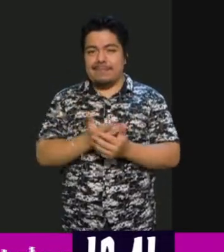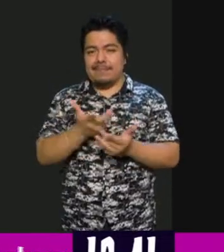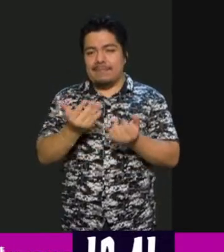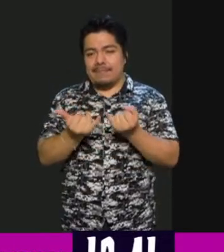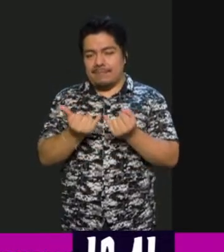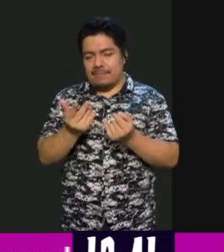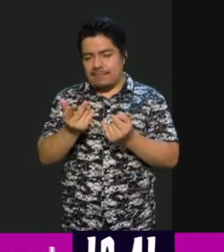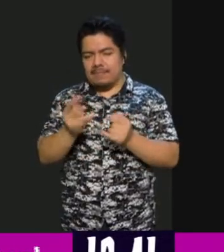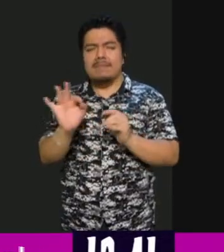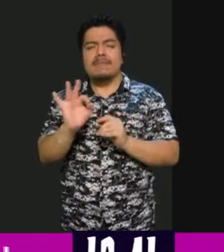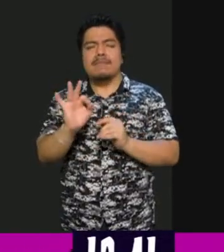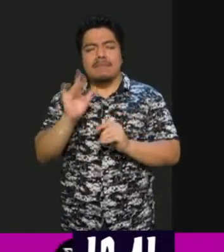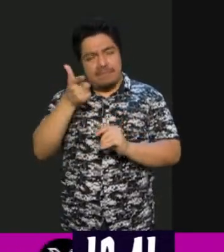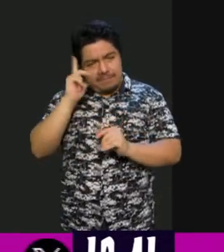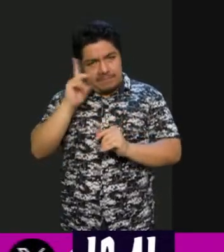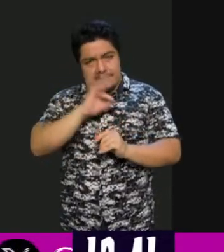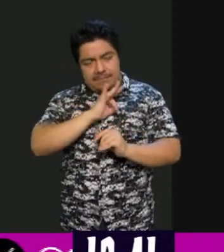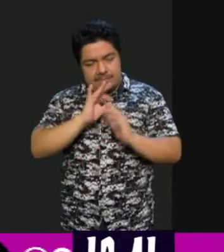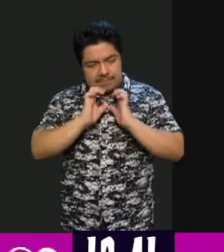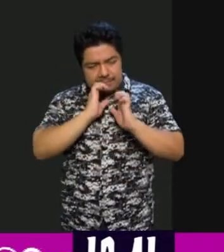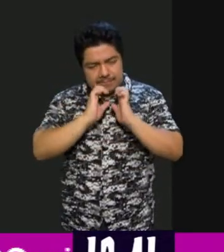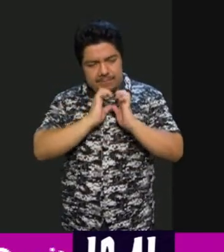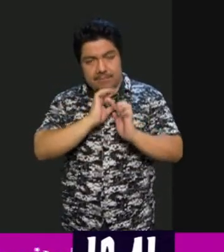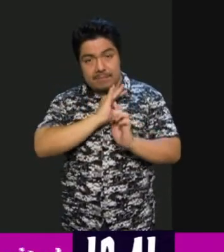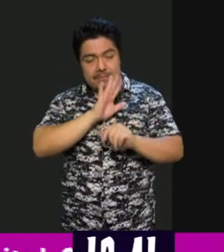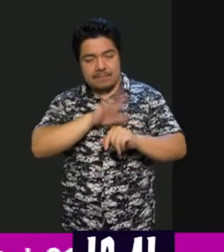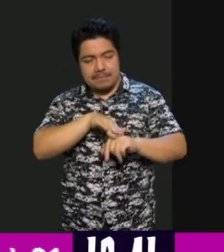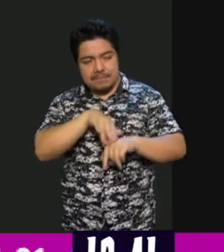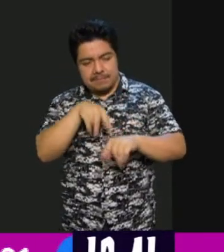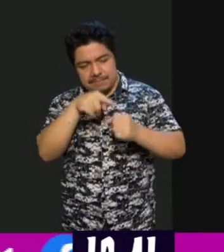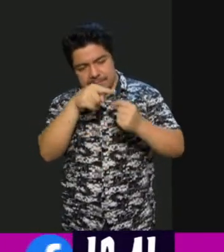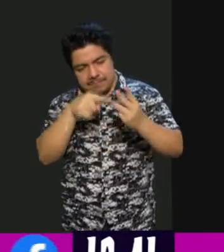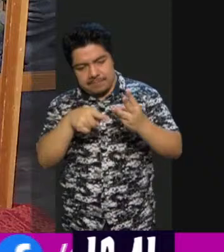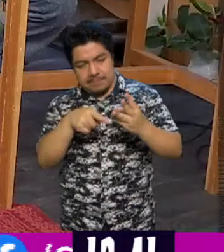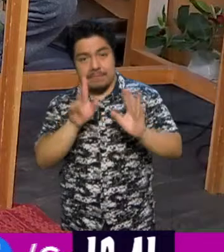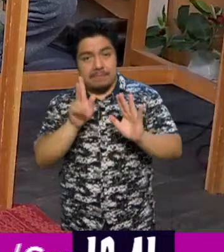retirar. Ojalá que diera alguna entrevista para preguntarle eso y otras cosas.